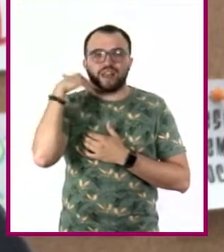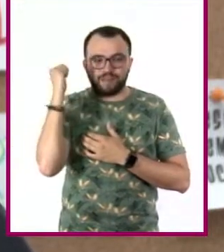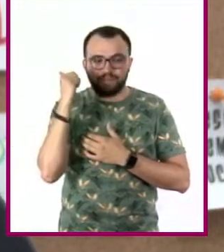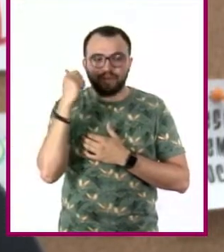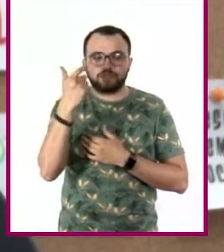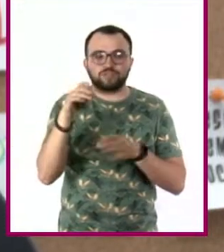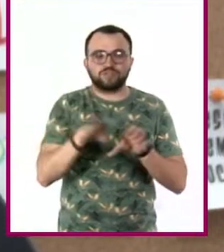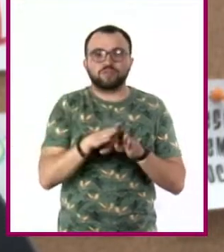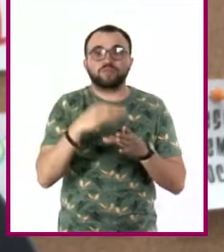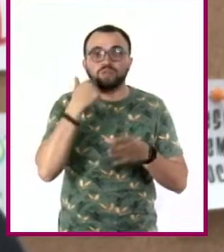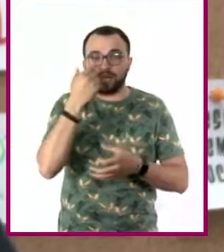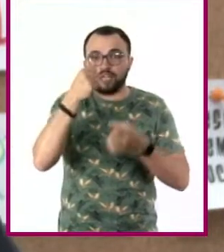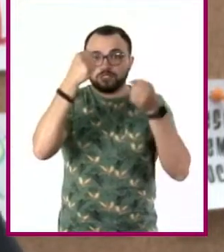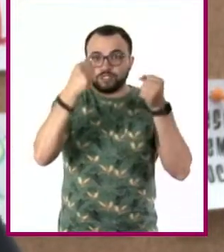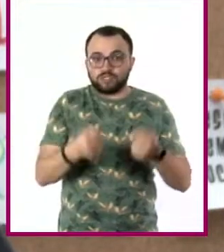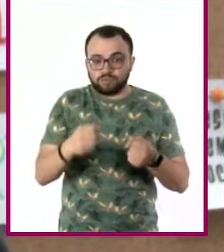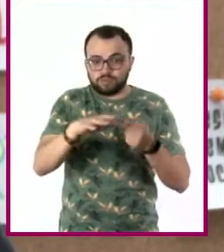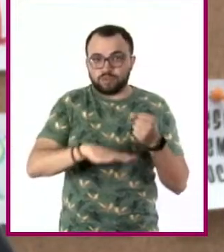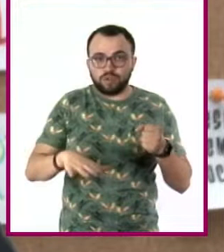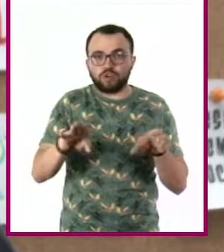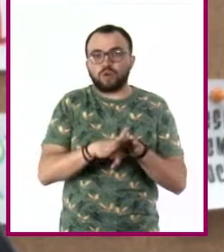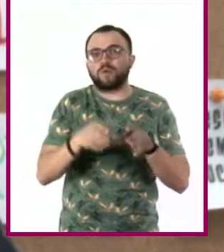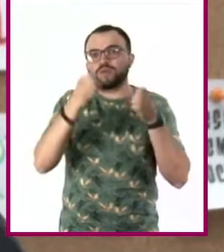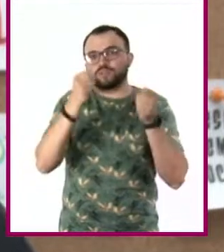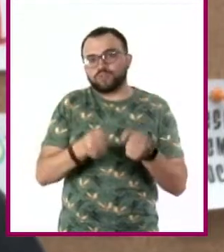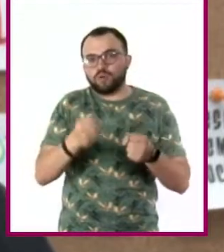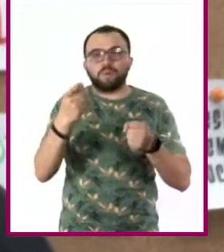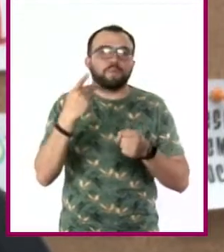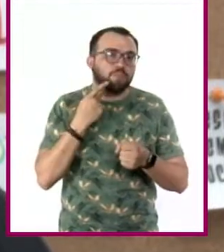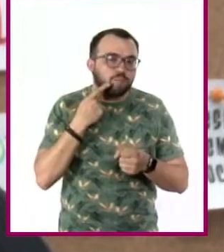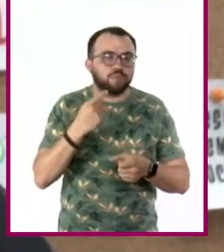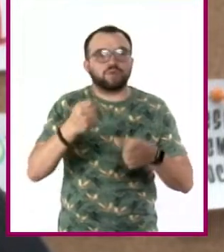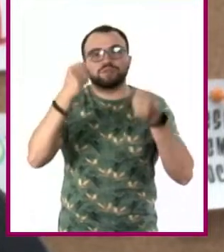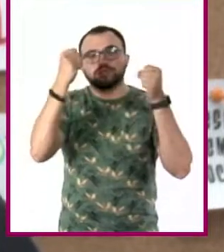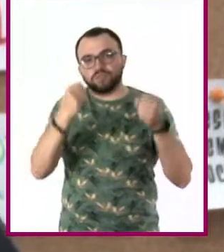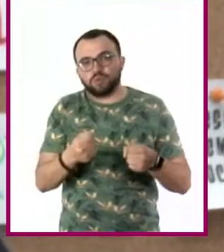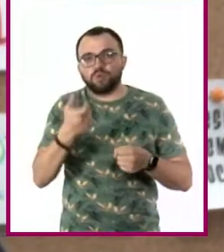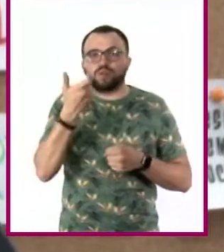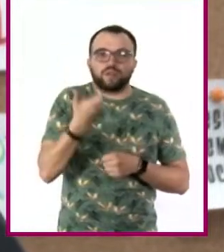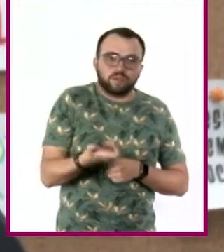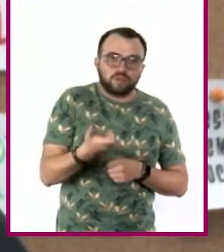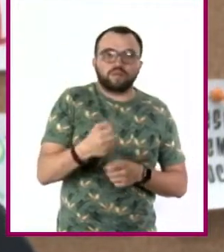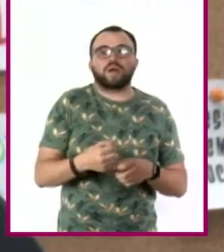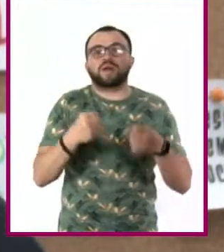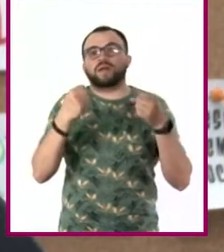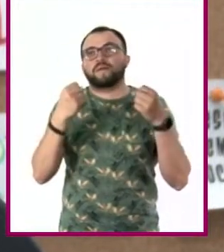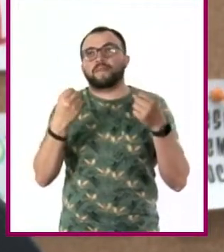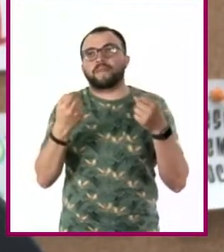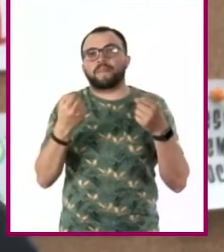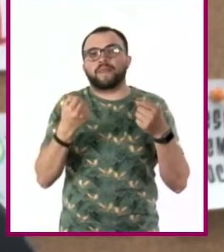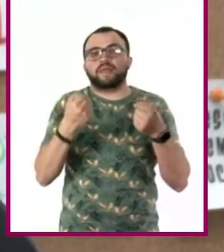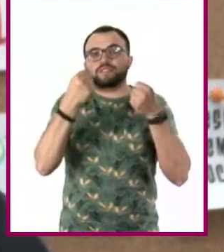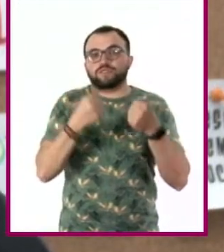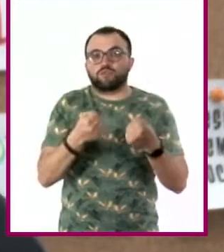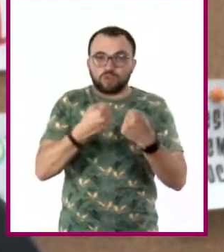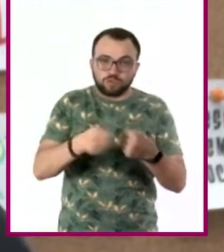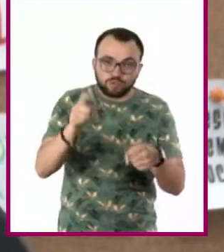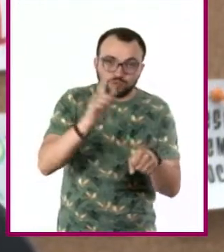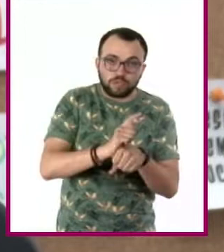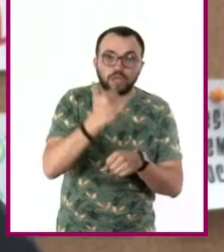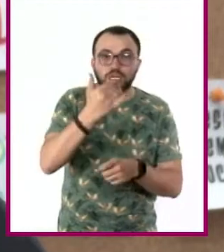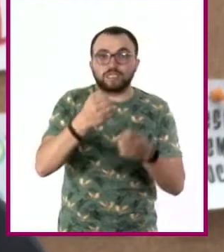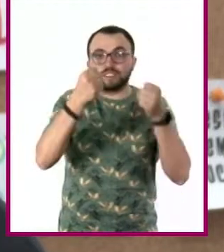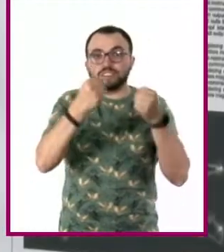de seguridad nuevas dimensiones como la seguridad política, la seguridad económica, el aspecto de la seguridad social y de la